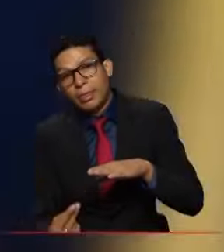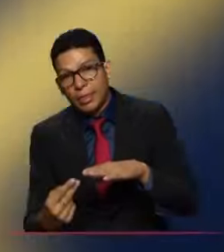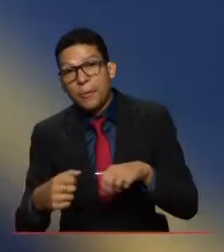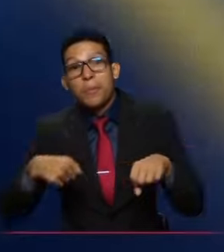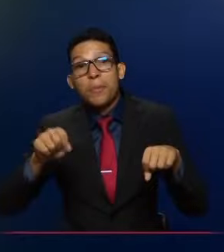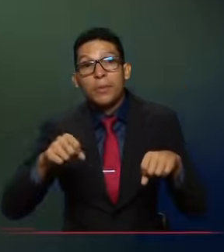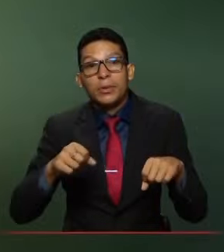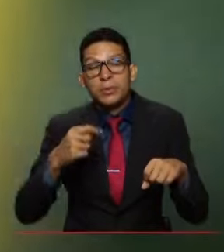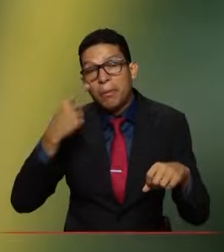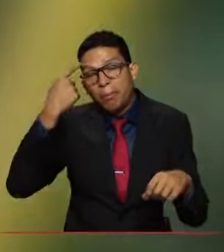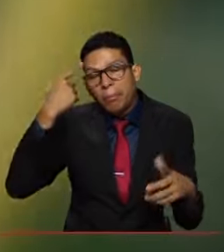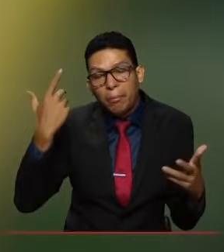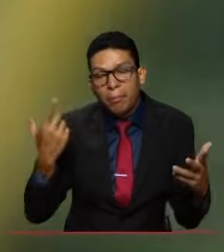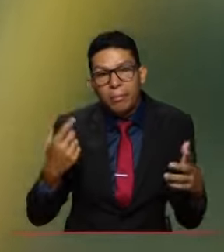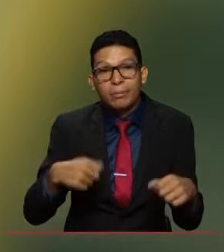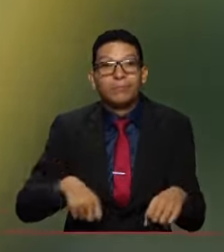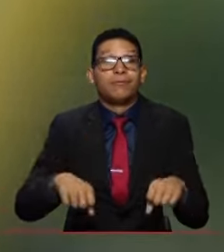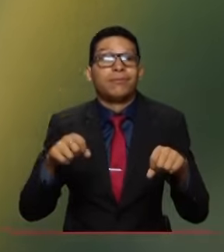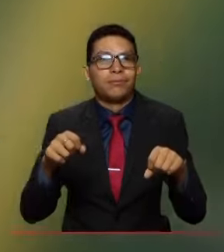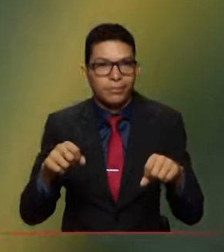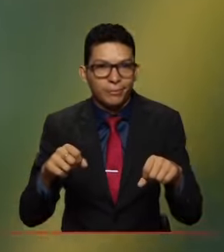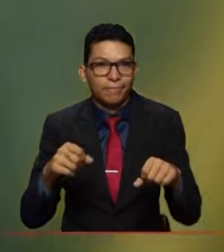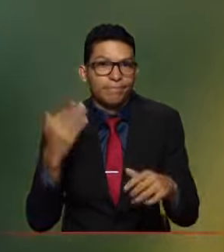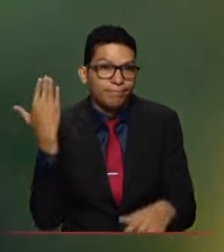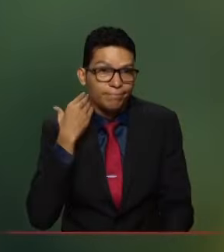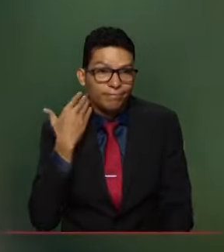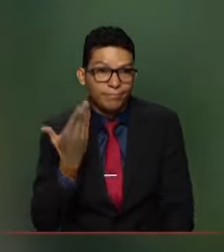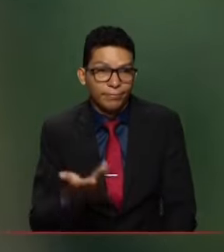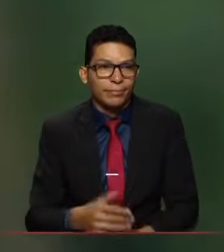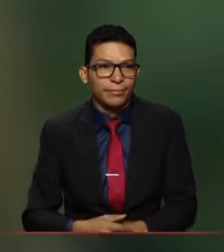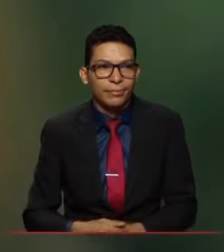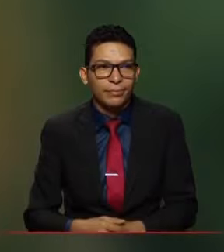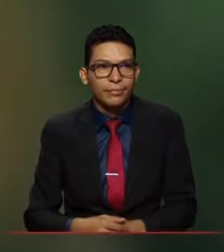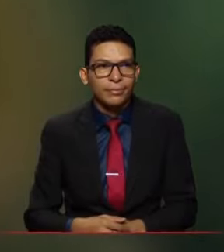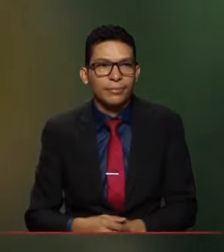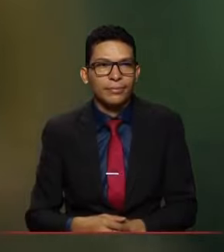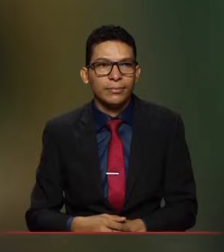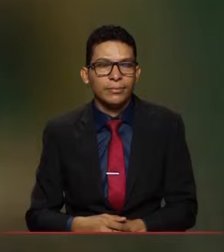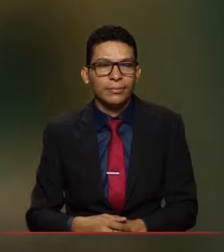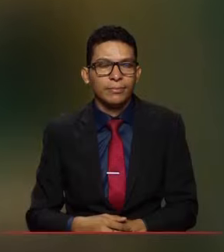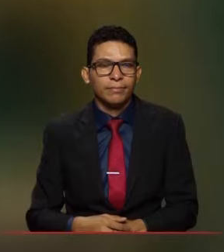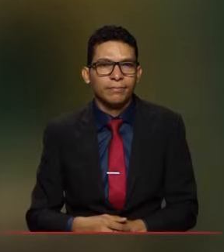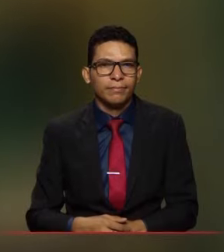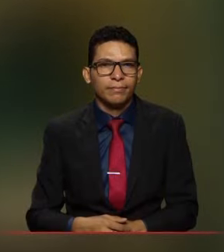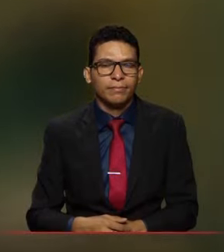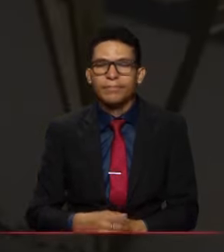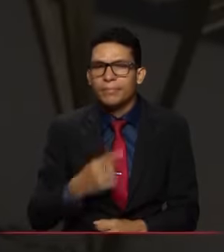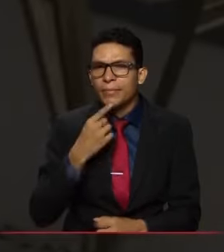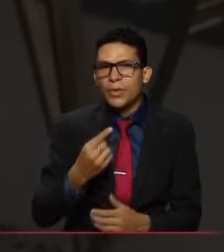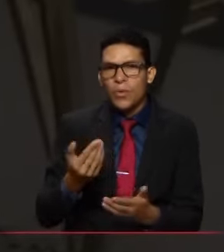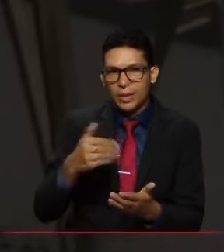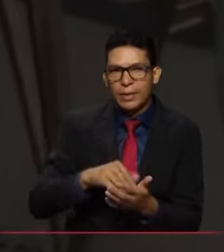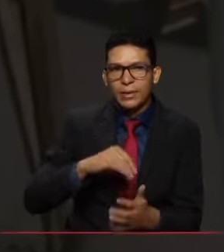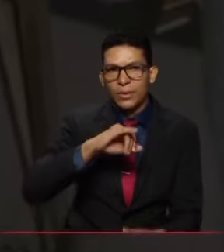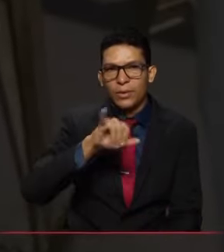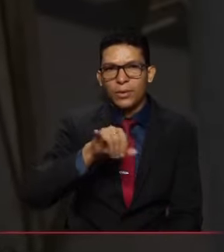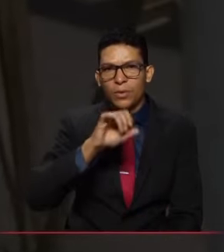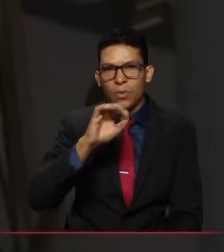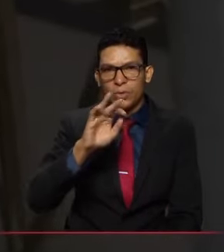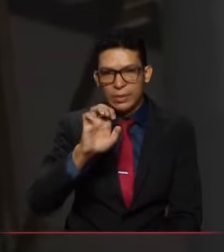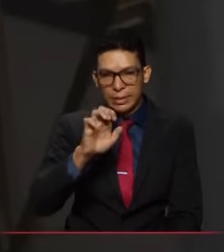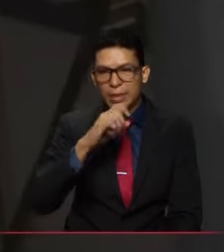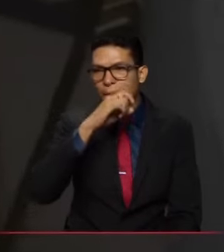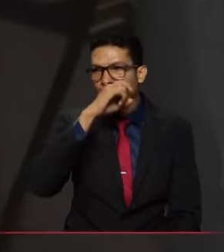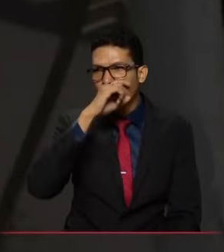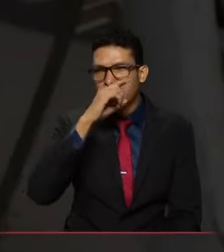moto que no se da cuenta, imagínese qué puede pasar. Muchas gracias. José, permítame otra vez nuevamente, ¿en algún momento